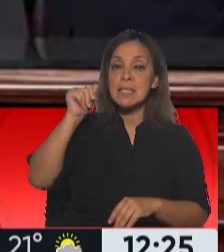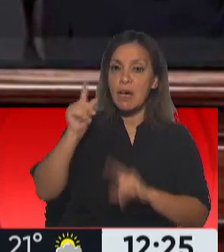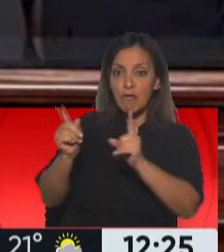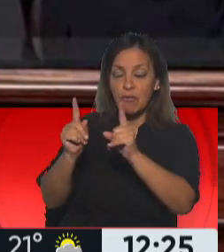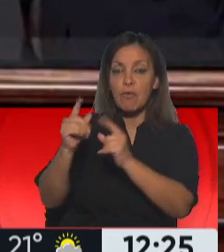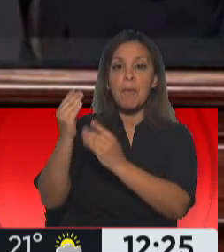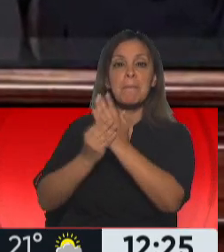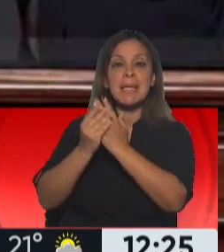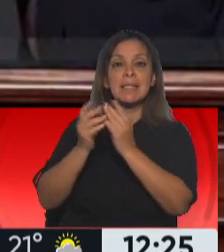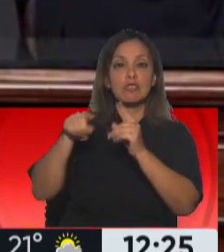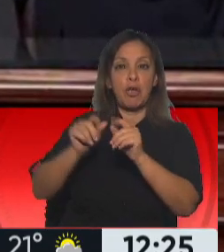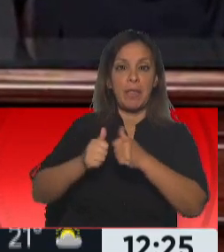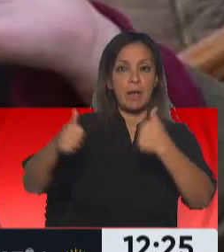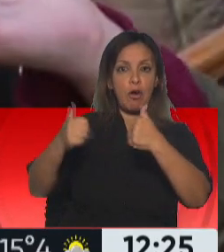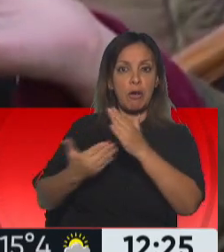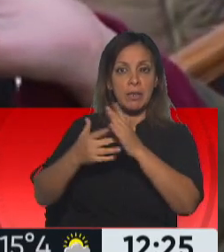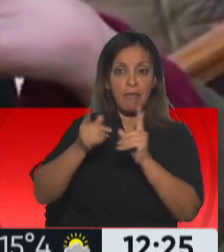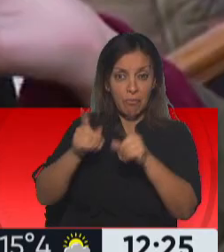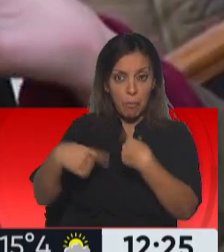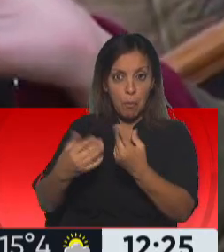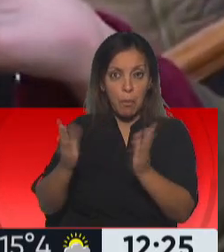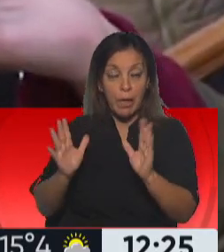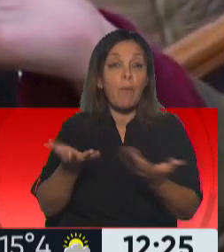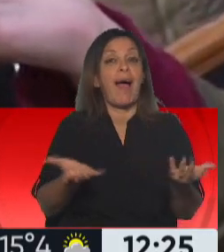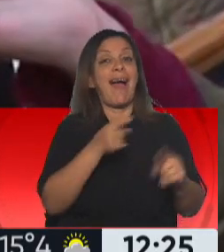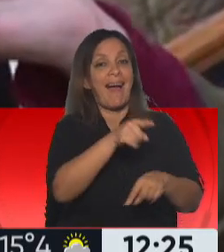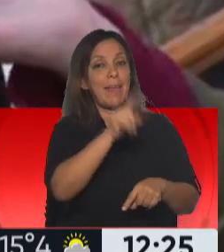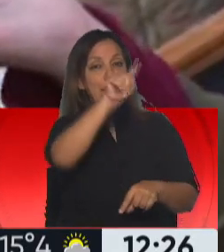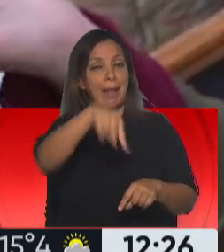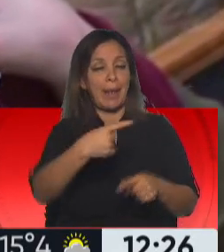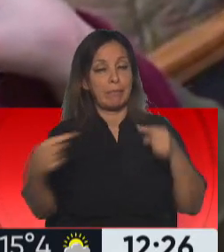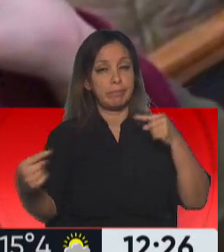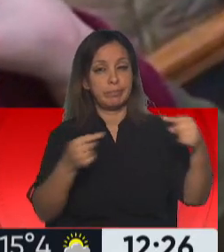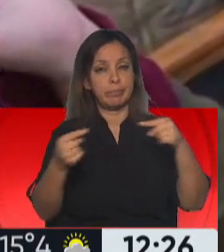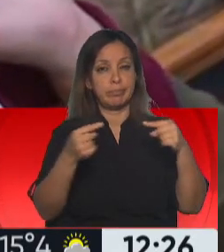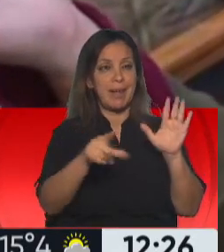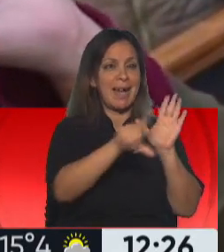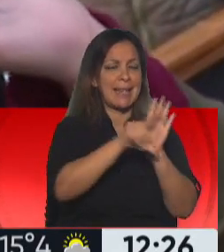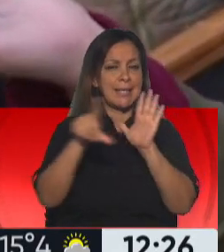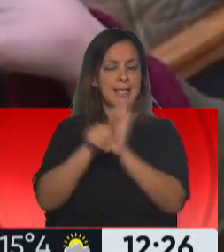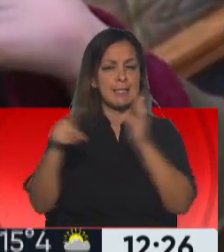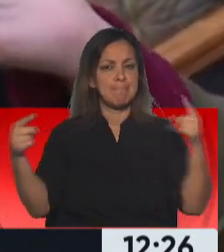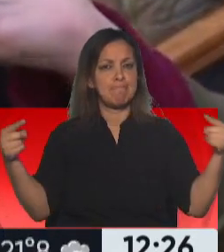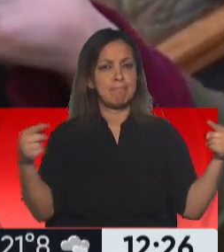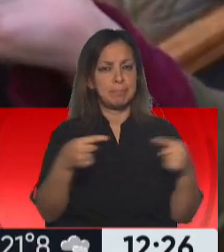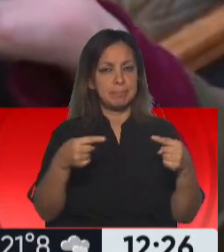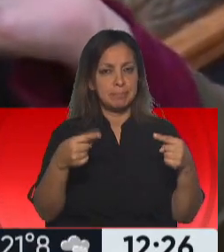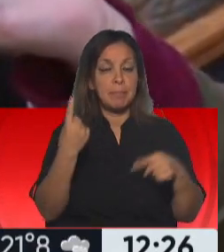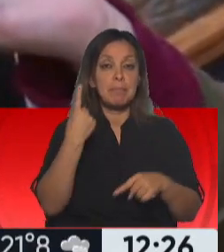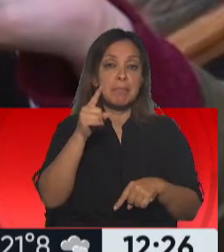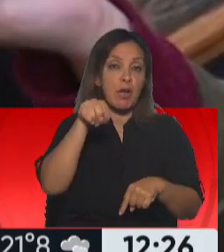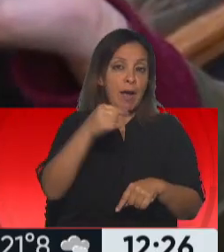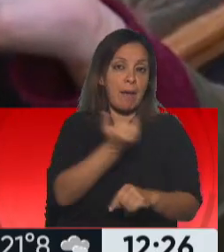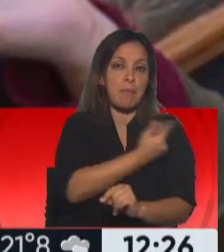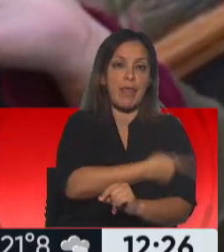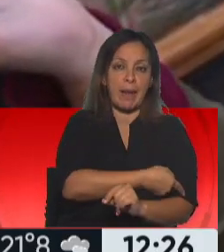pliego? Bueno, ahí está toda esta controversia jurídica, legal, pero aquí hay un poder del